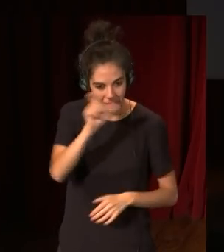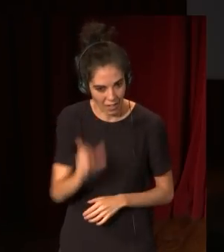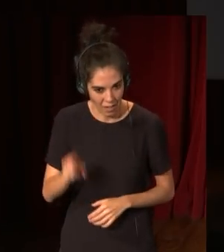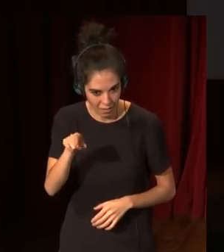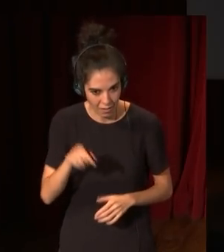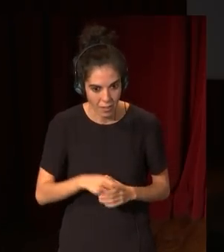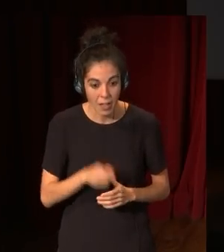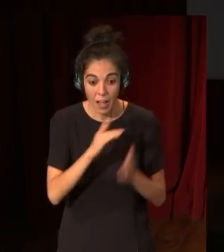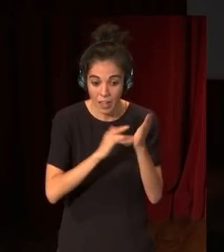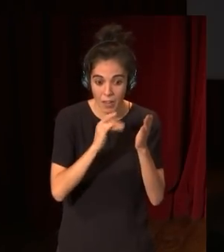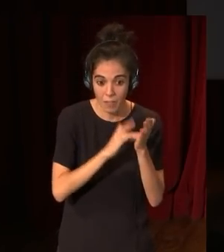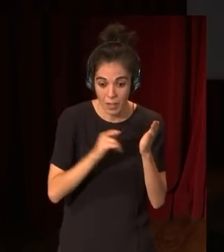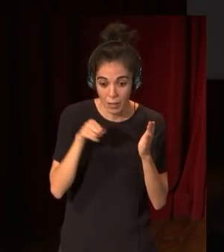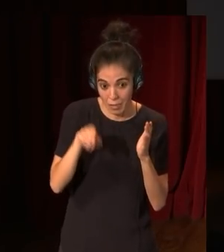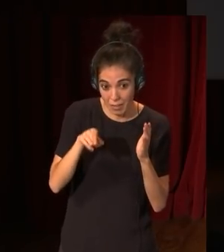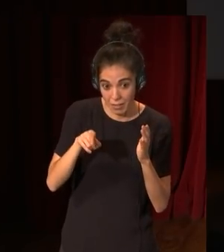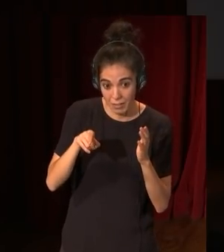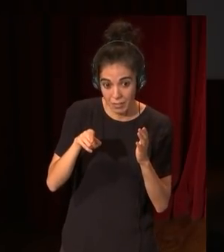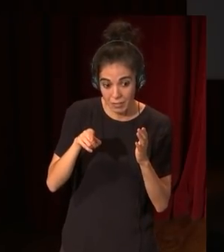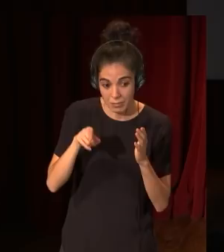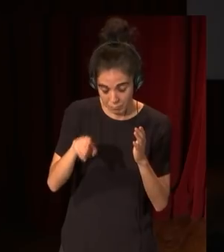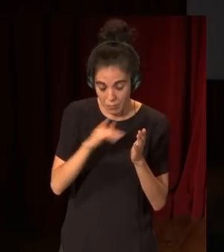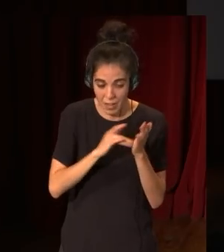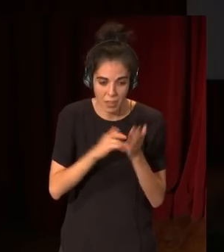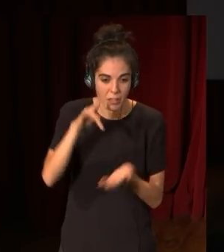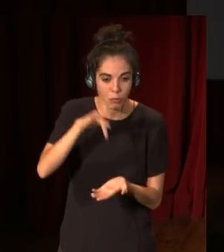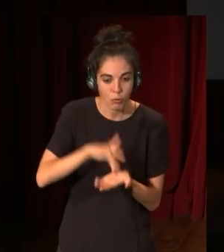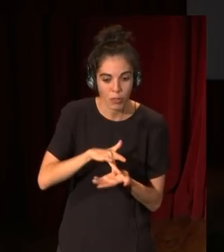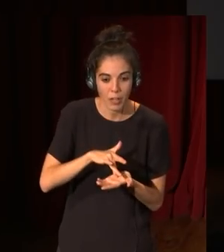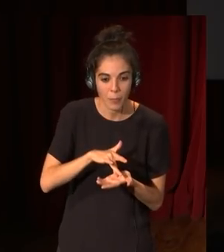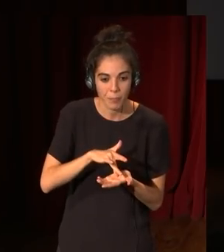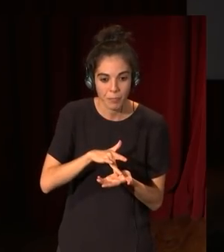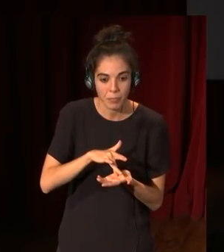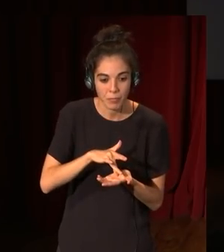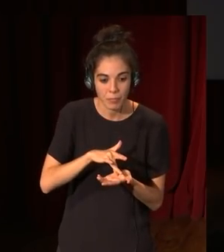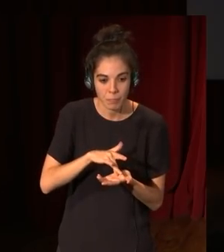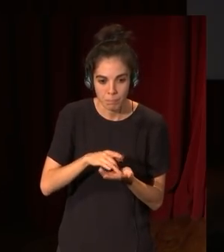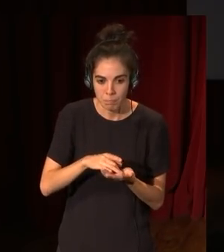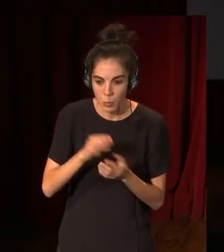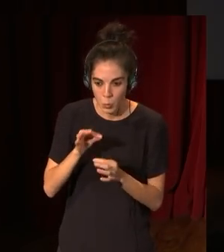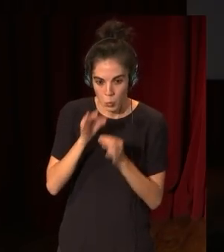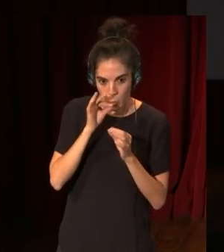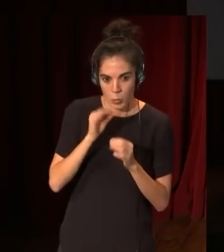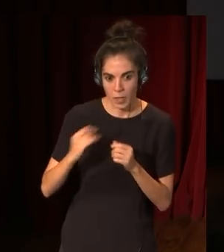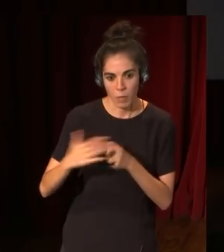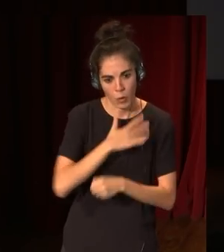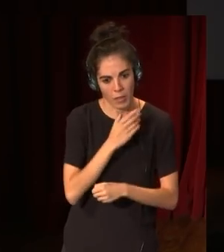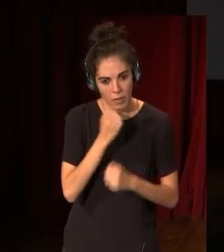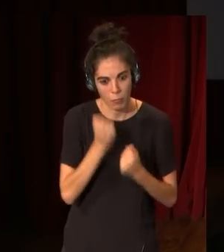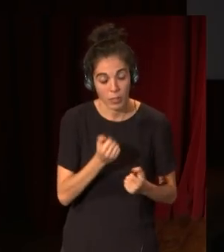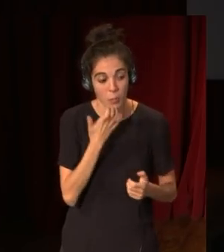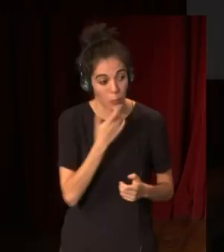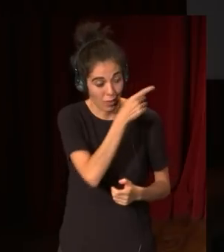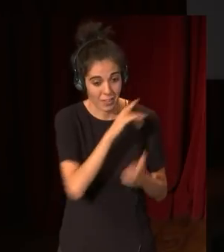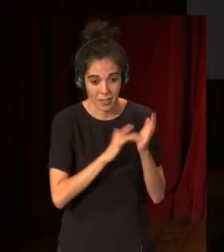valencia también o de en valencia perdón también tuvo sus ecos esta piedad de este cristo de la piedad